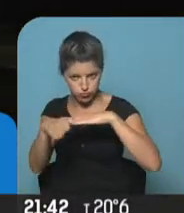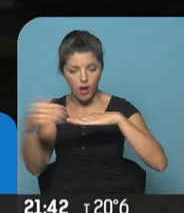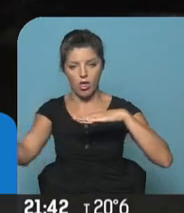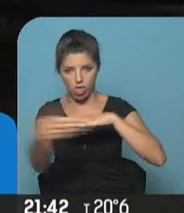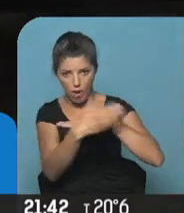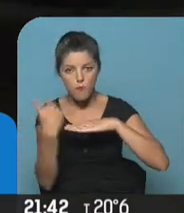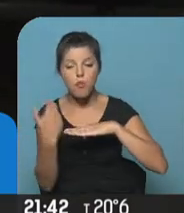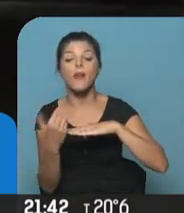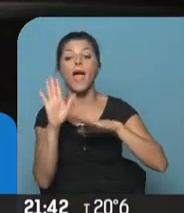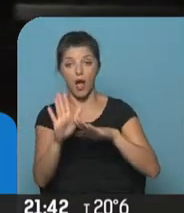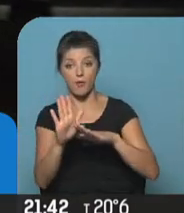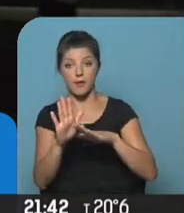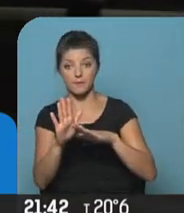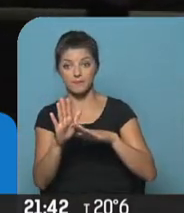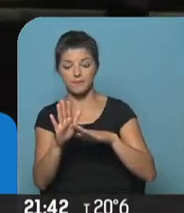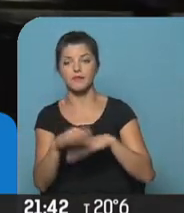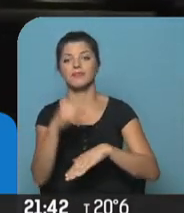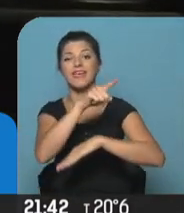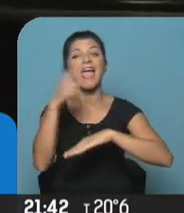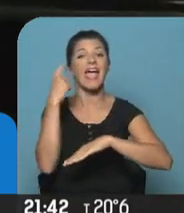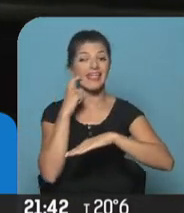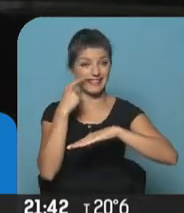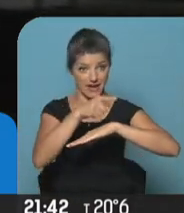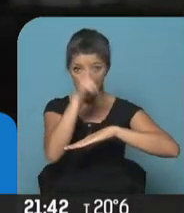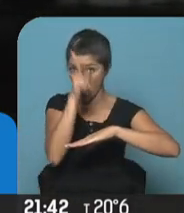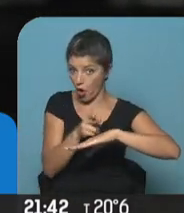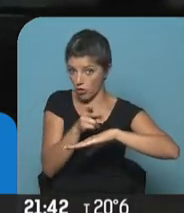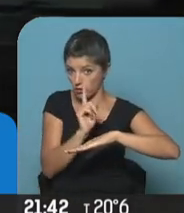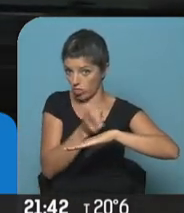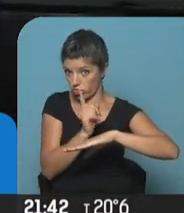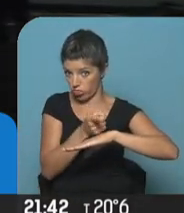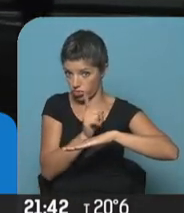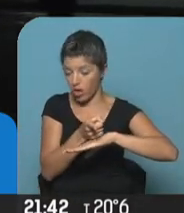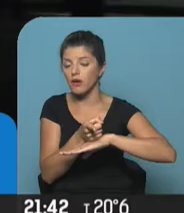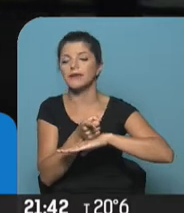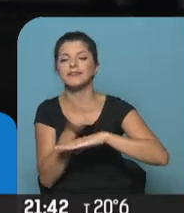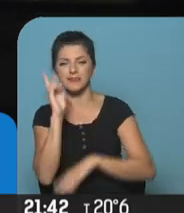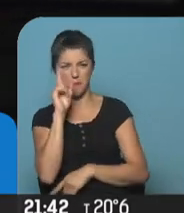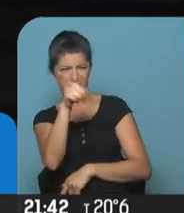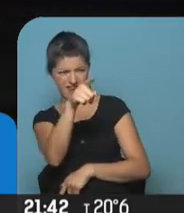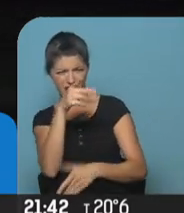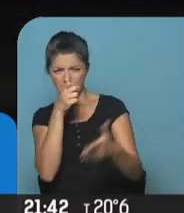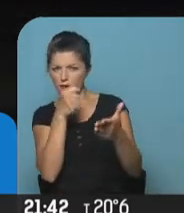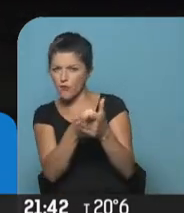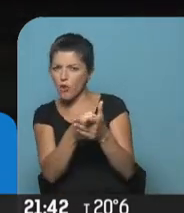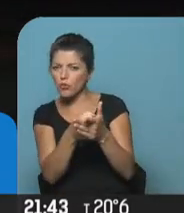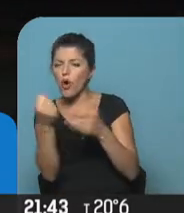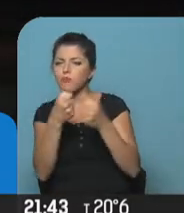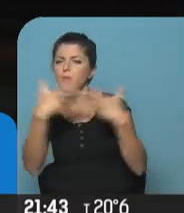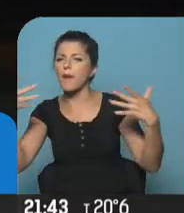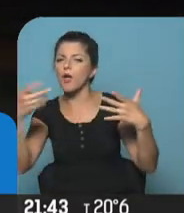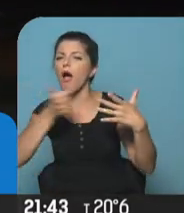al Congreso de la Nación, todavía se encuentra cortado. Los carros hidrantes, ustedes pueden ver allá, todavía se han